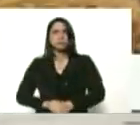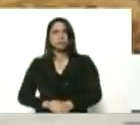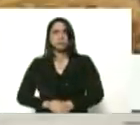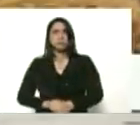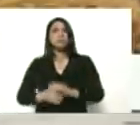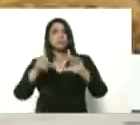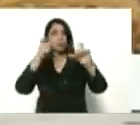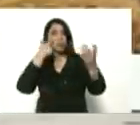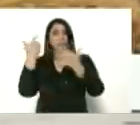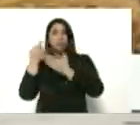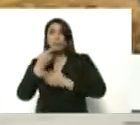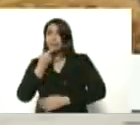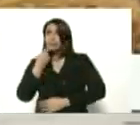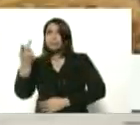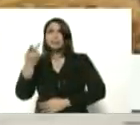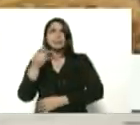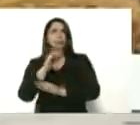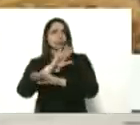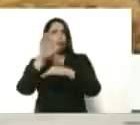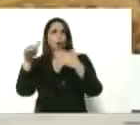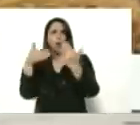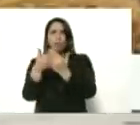Esa es la foto que lo dice todo.